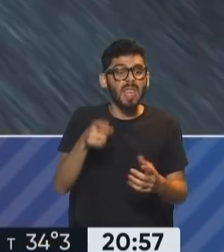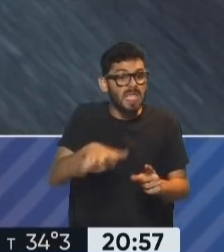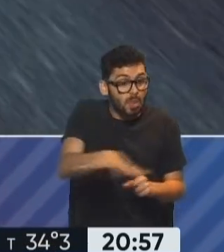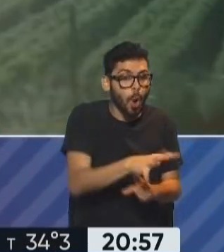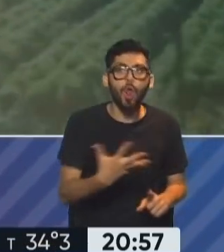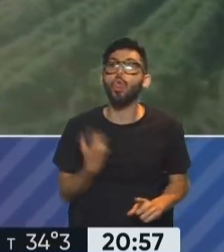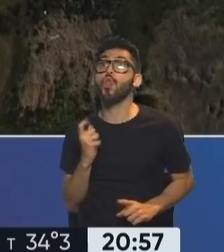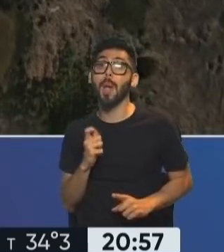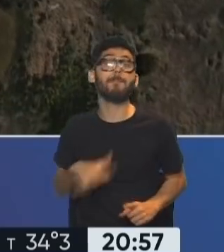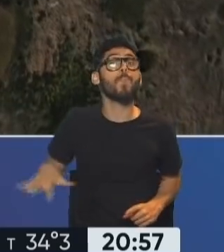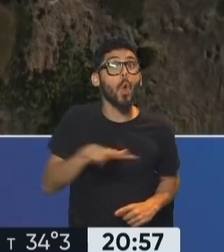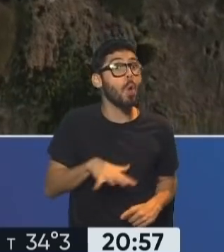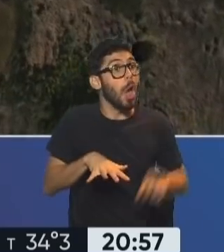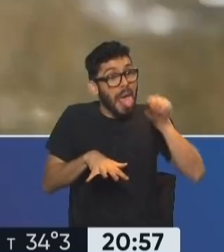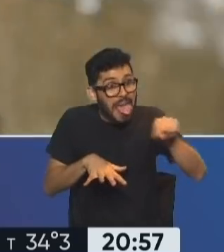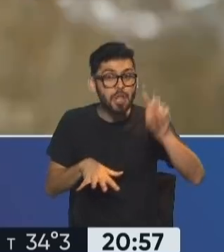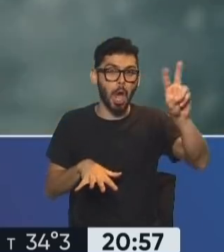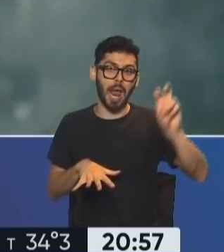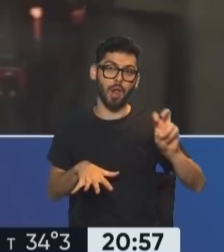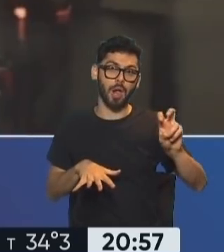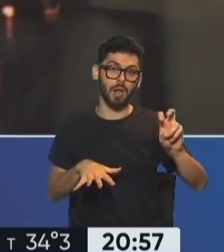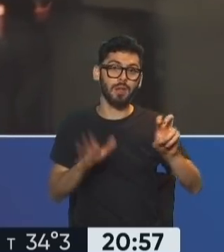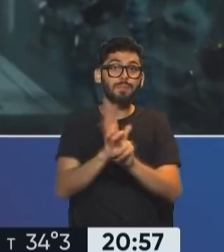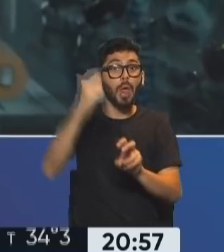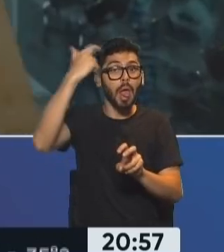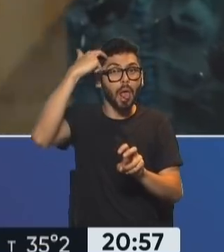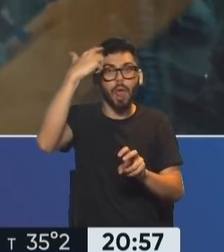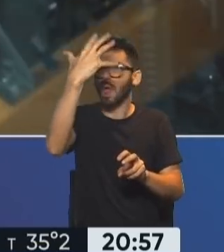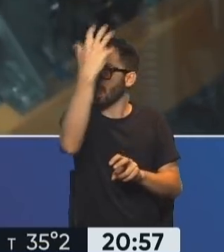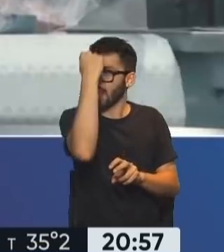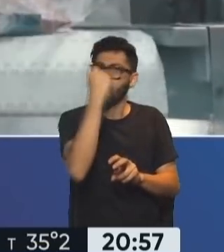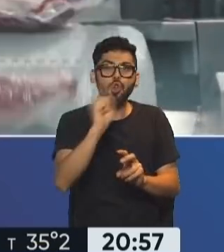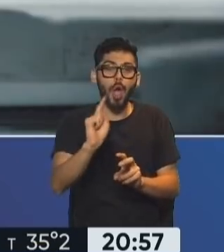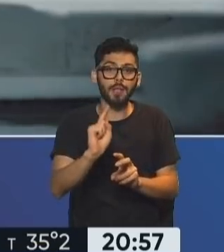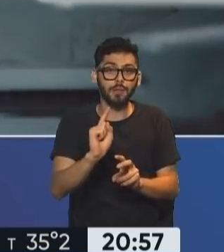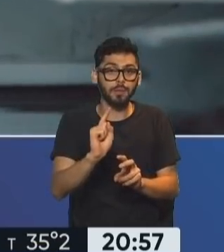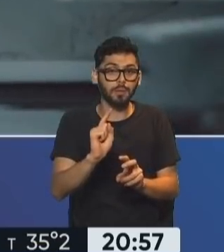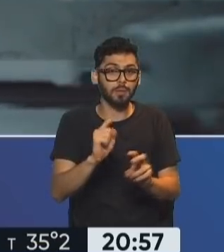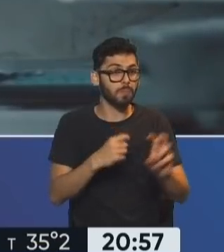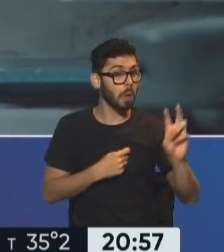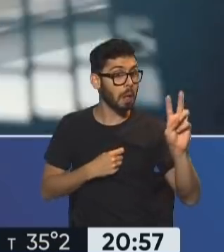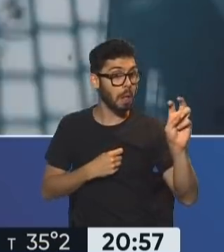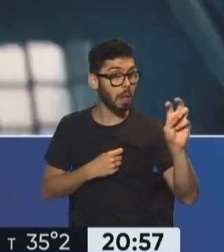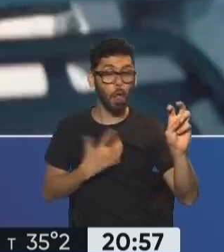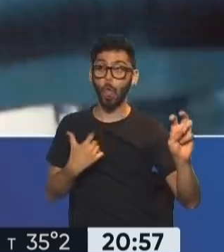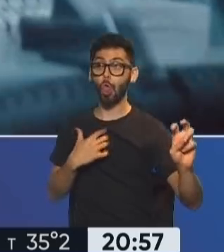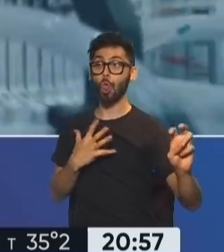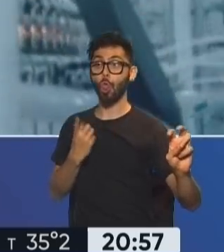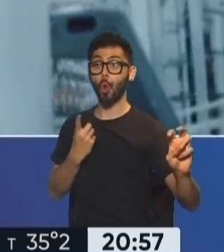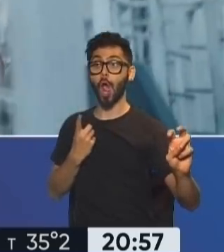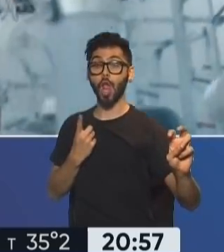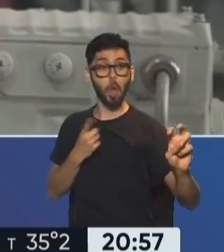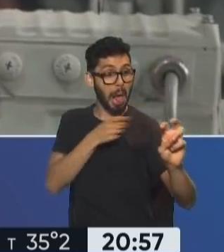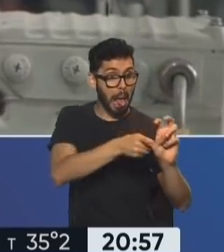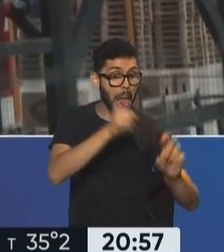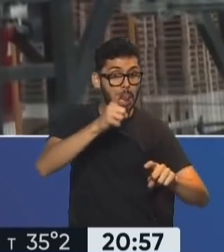y que ellos son inquilinos. Hay que descolonizar la cabeza. El inquilino no le puede poner las condiciones al propietario, porque el propietario aquí